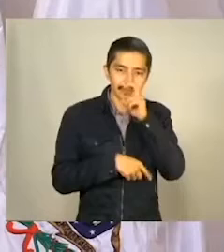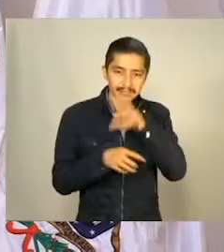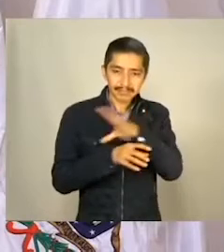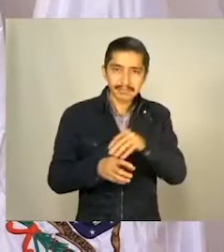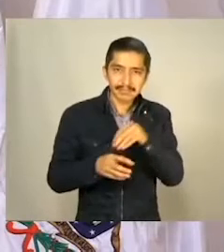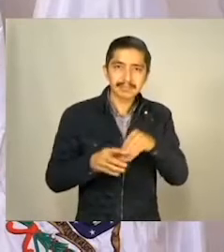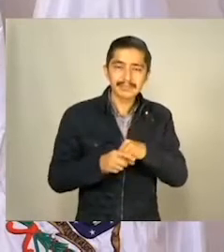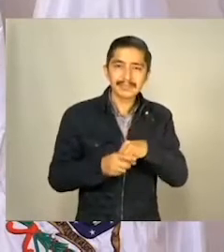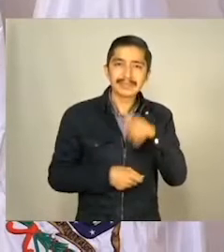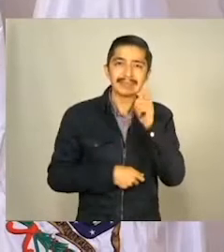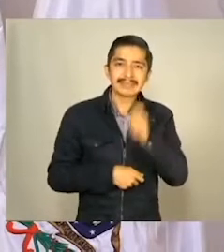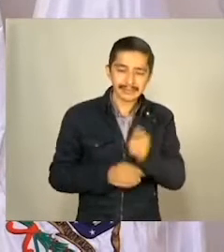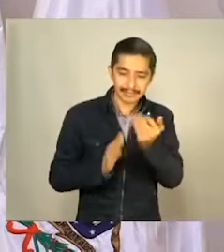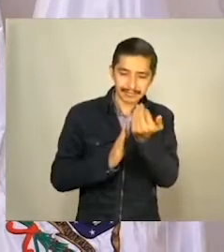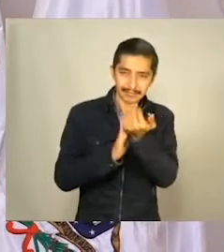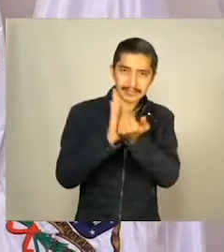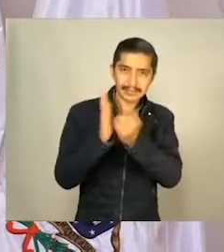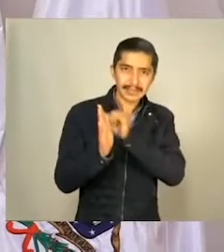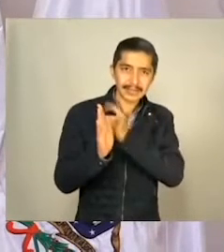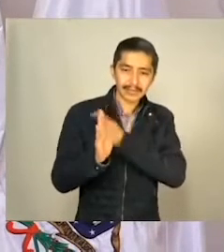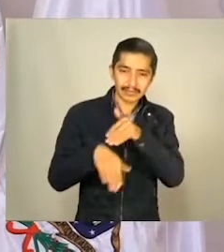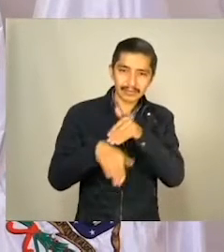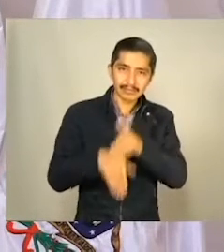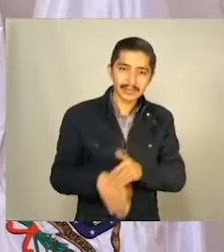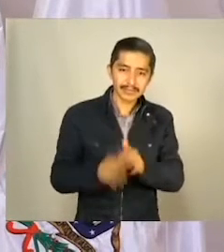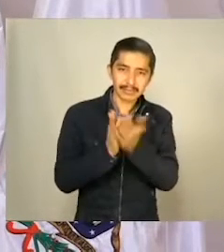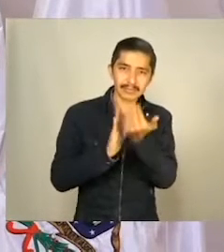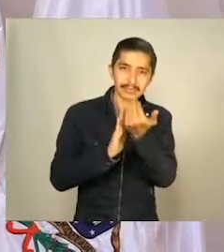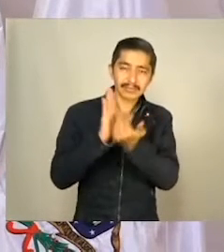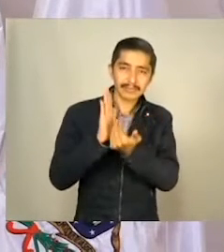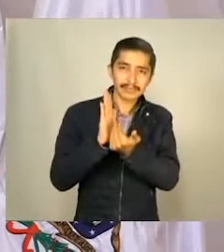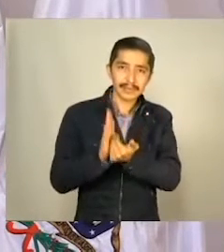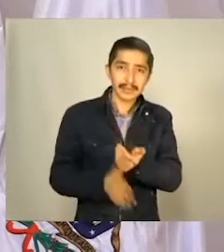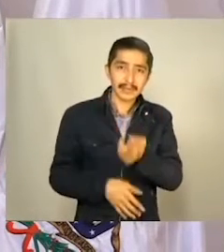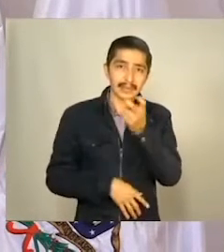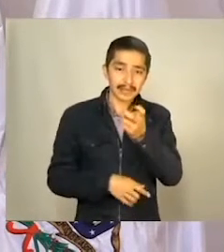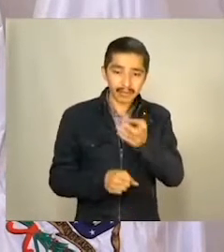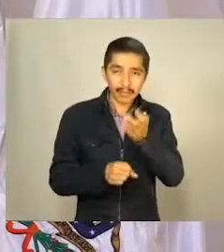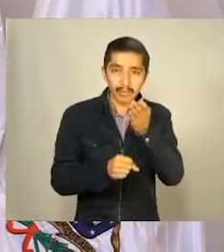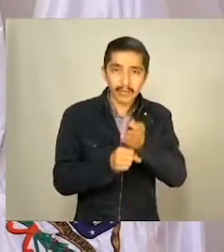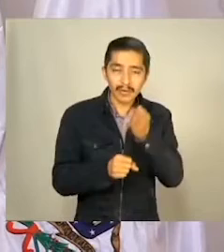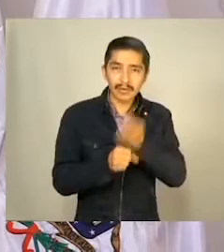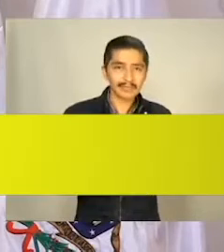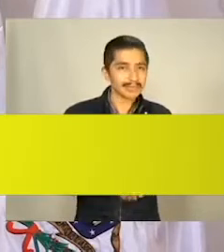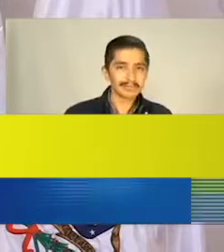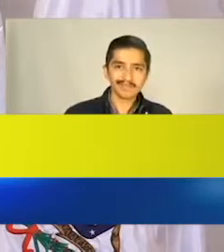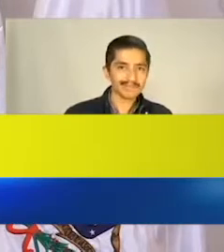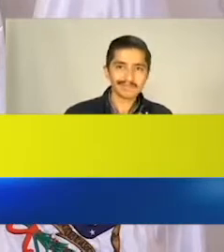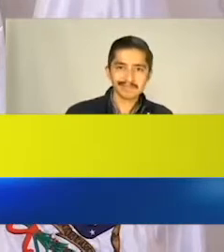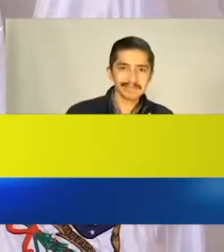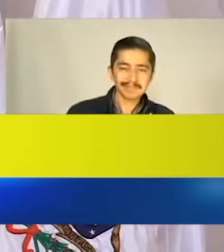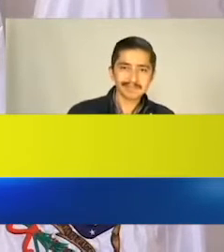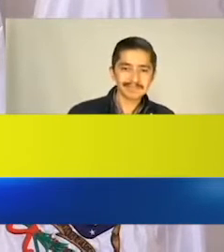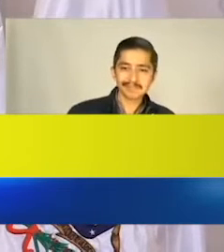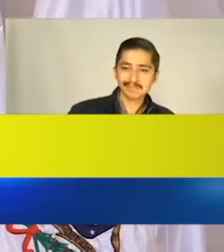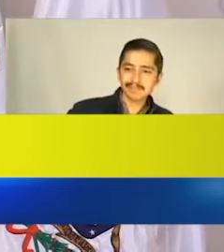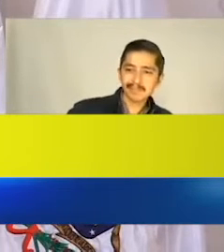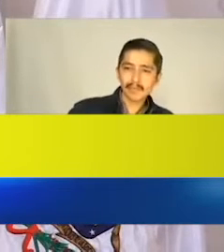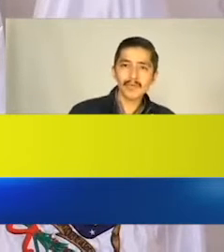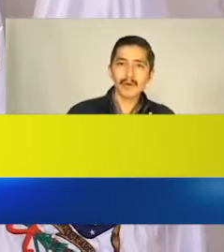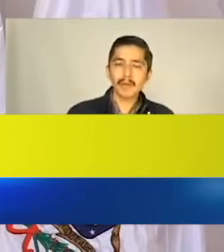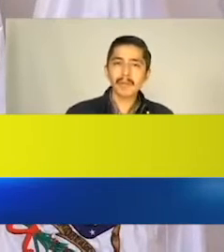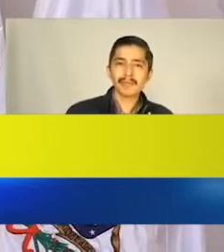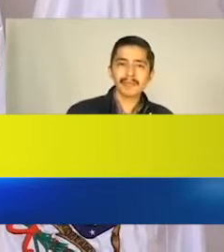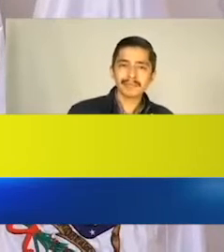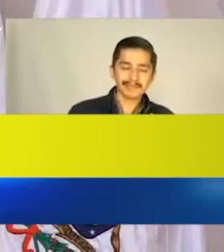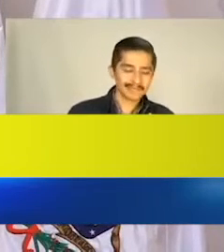las medidas sanitarias. Desde hoy no hay tregua. Tenemos que ser muy